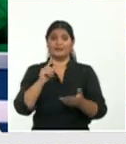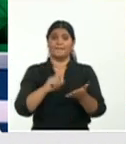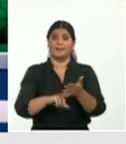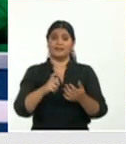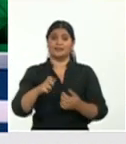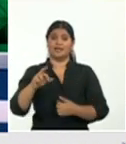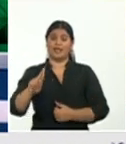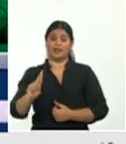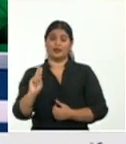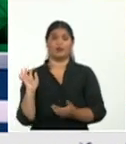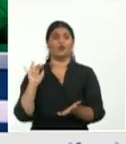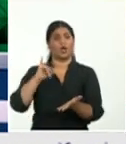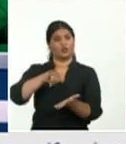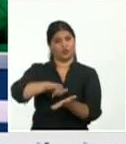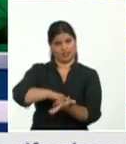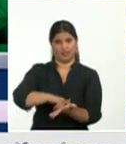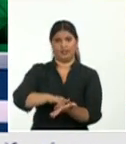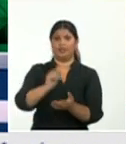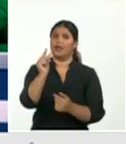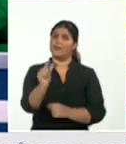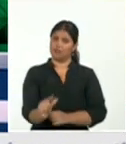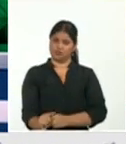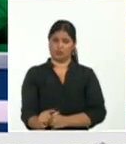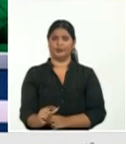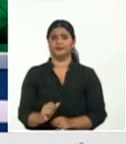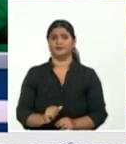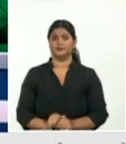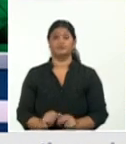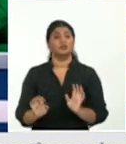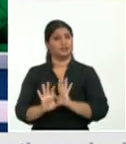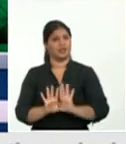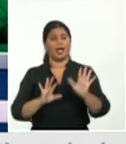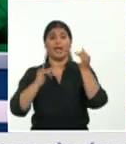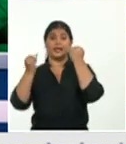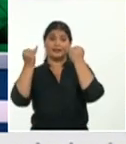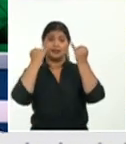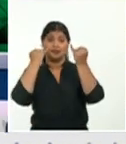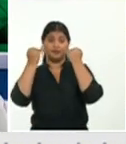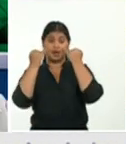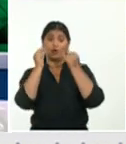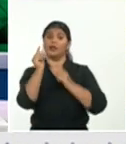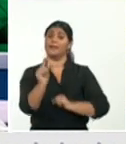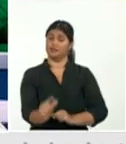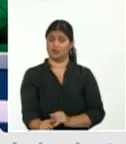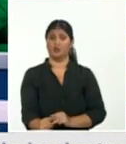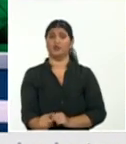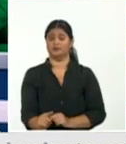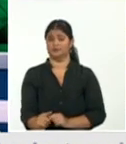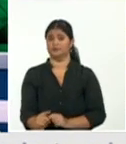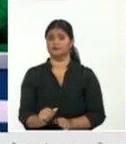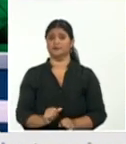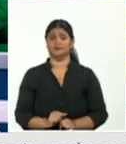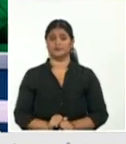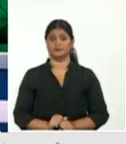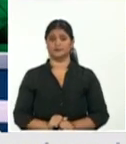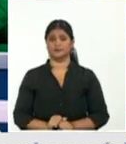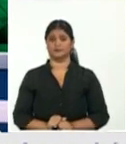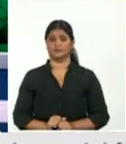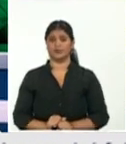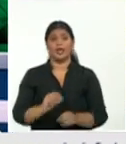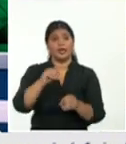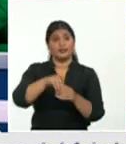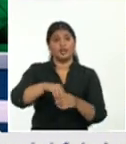cuando ya está identificado que cercano, porque se sabe, en el avión se sabe